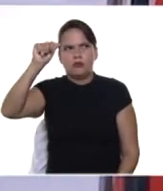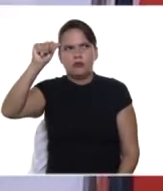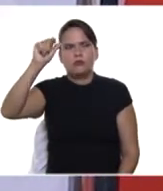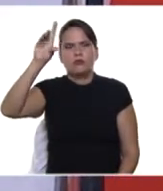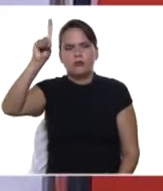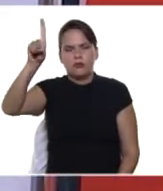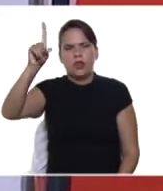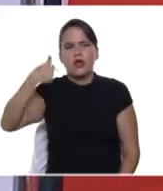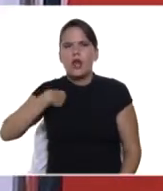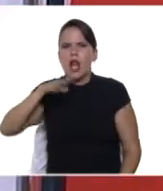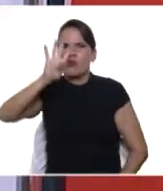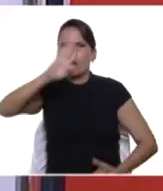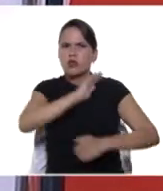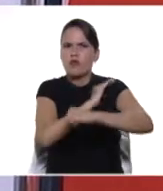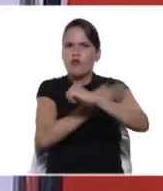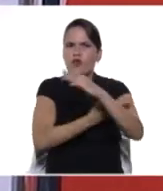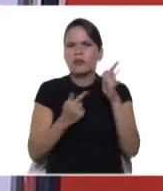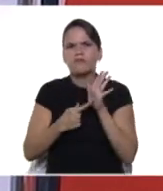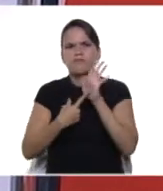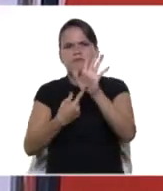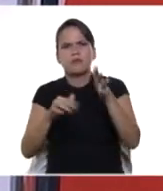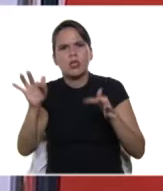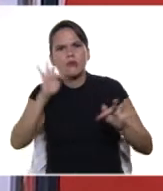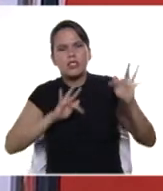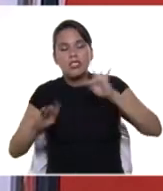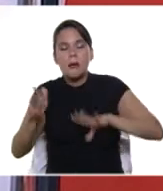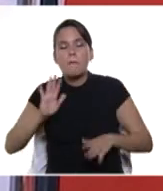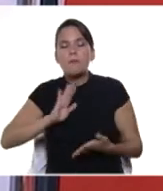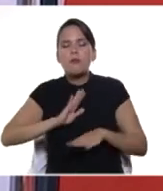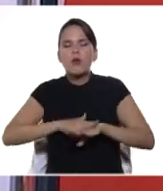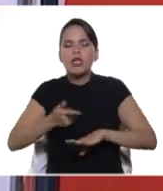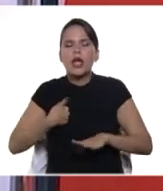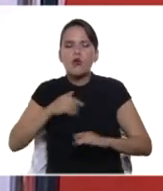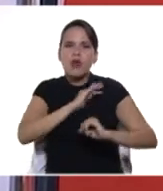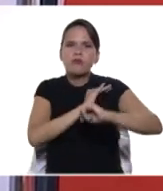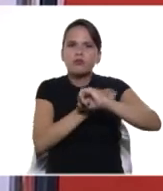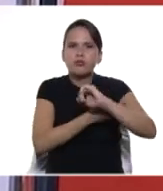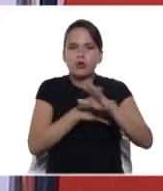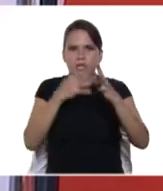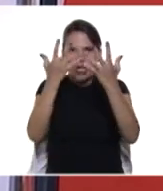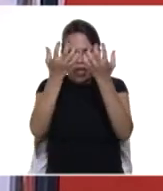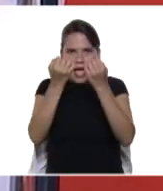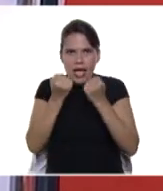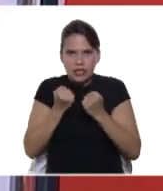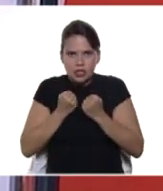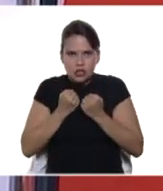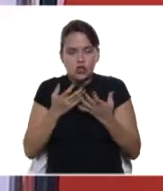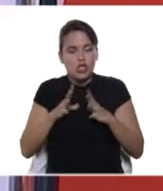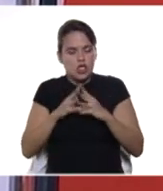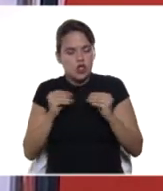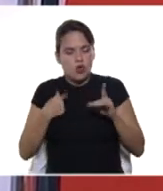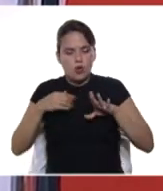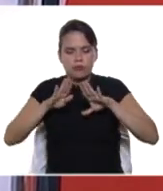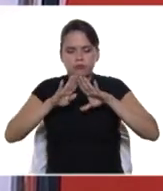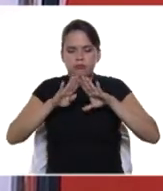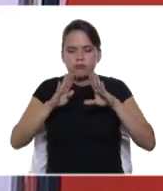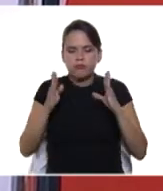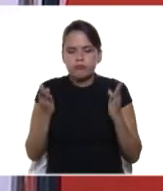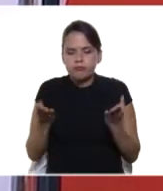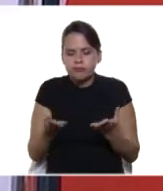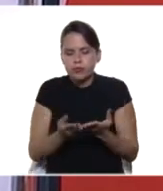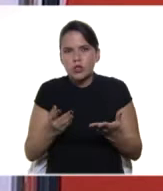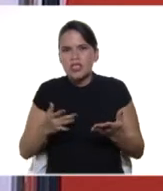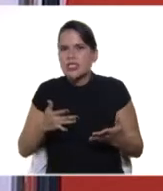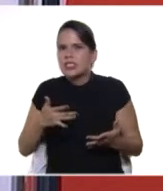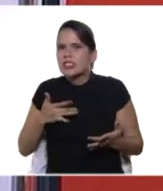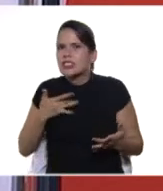representativas en la física, porque es una fuerza de abstracción y todos en el planeta Tierra sentimos esa gravedad porque